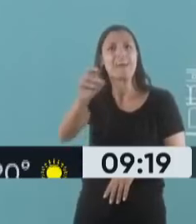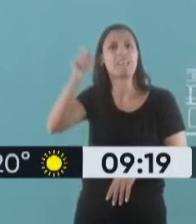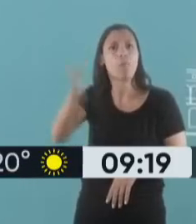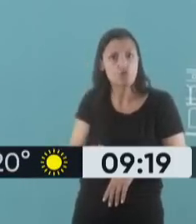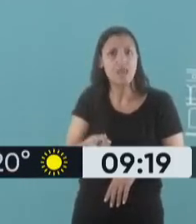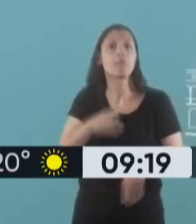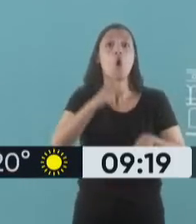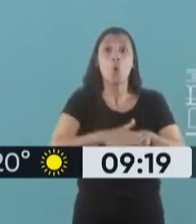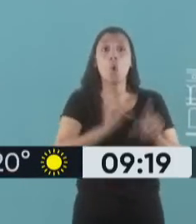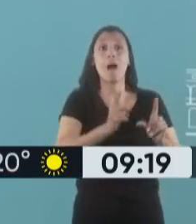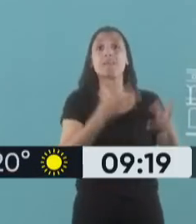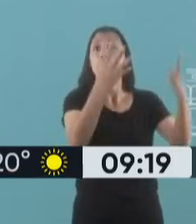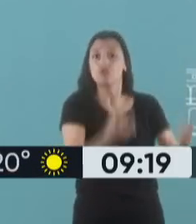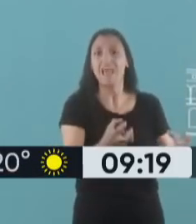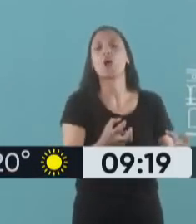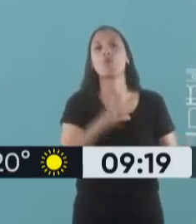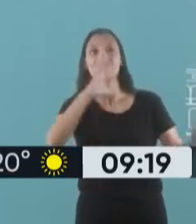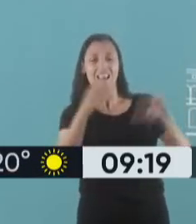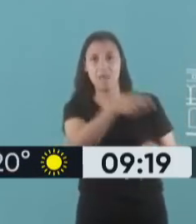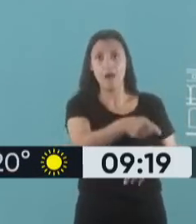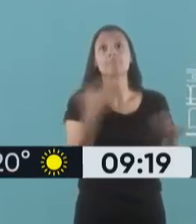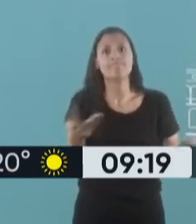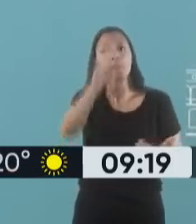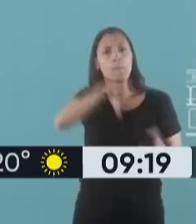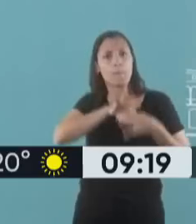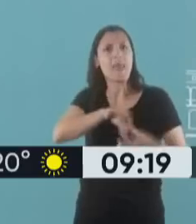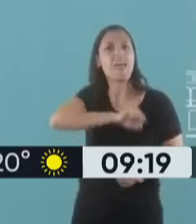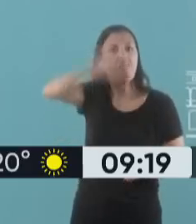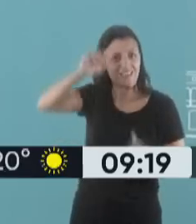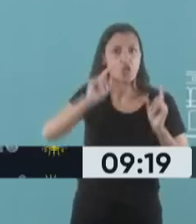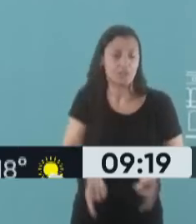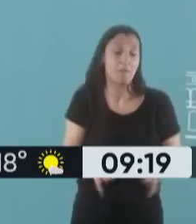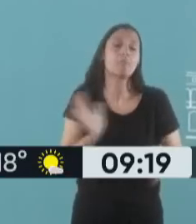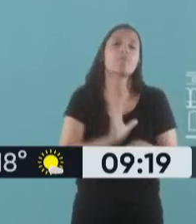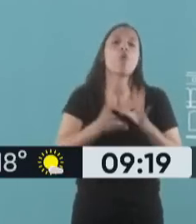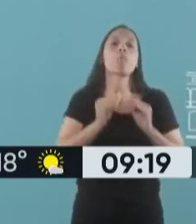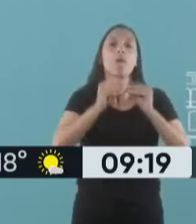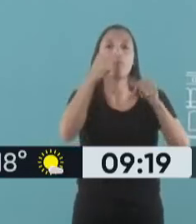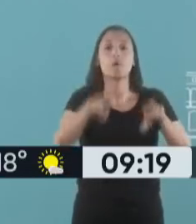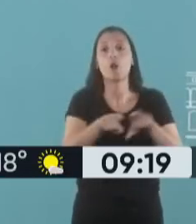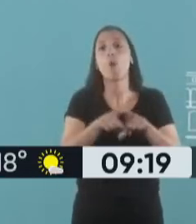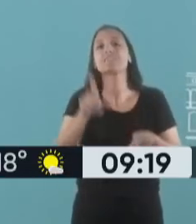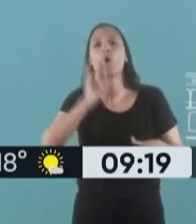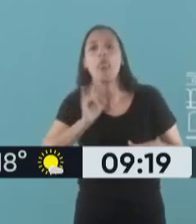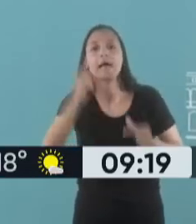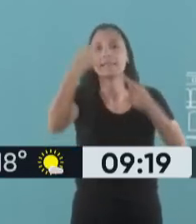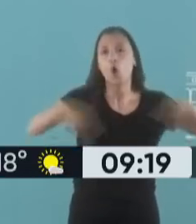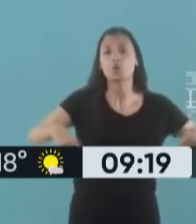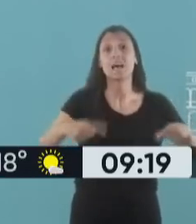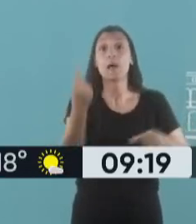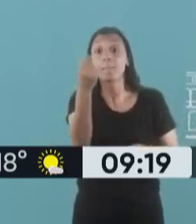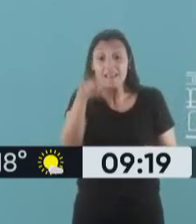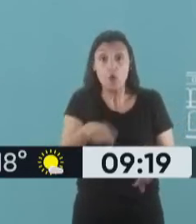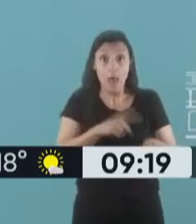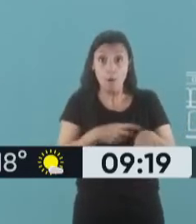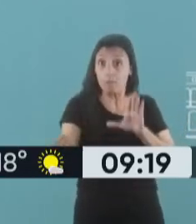un punto en la medición general de la inflación, y también de alguna manera pasó con los lácteos. Los precios que están en